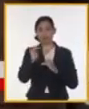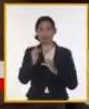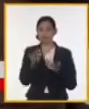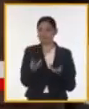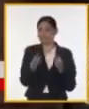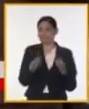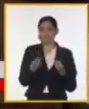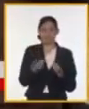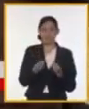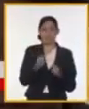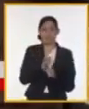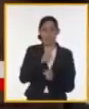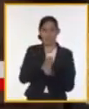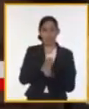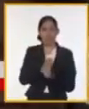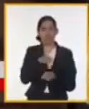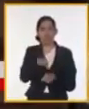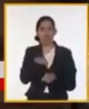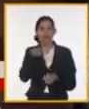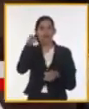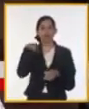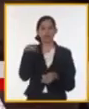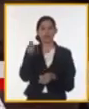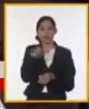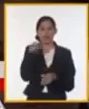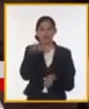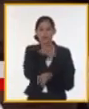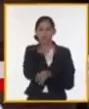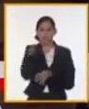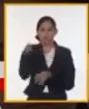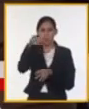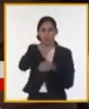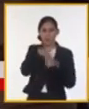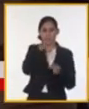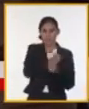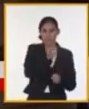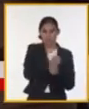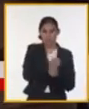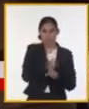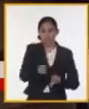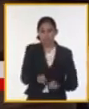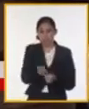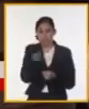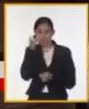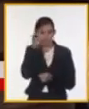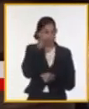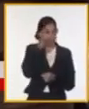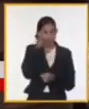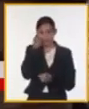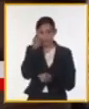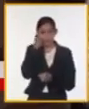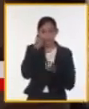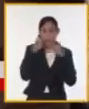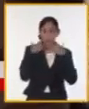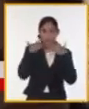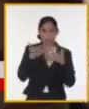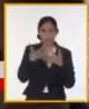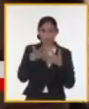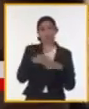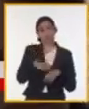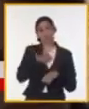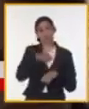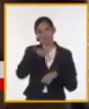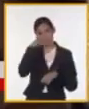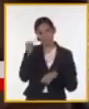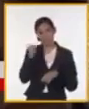estamos haciéndole auditorías o comprobaciones o acciones de control a las cooperativas, porque tendremos pocos recursos, pero